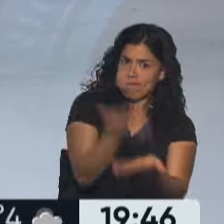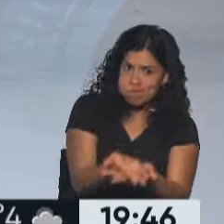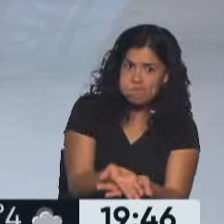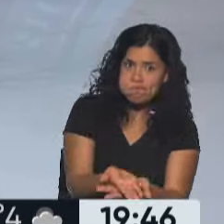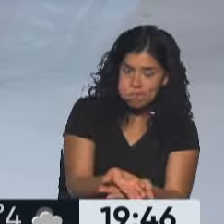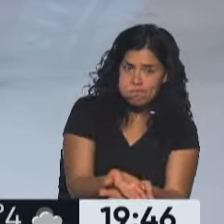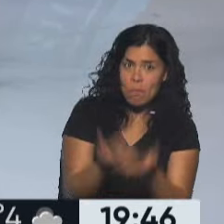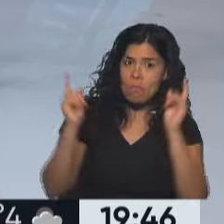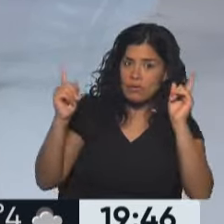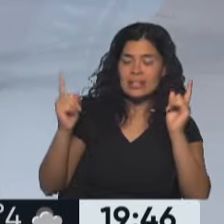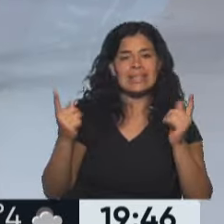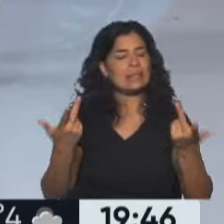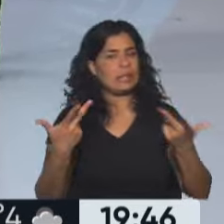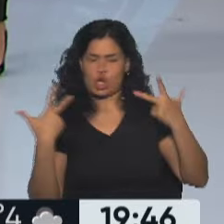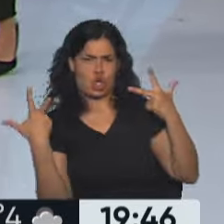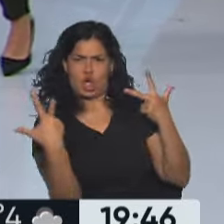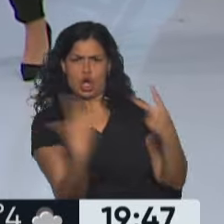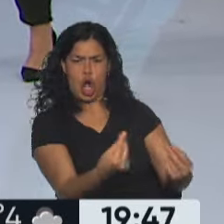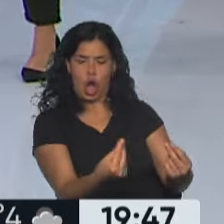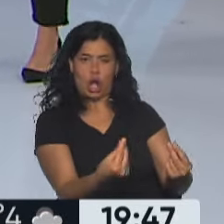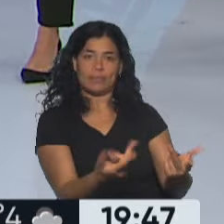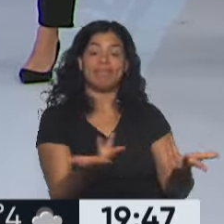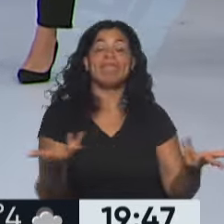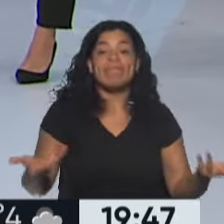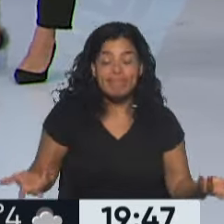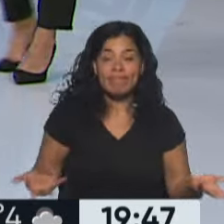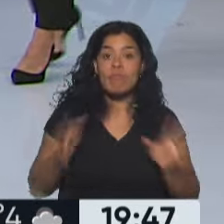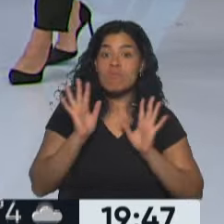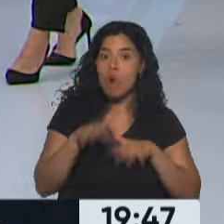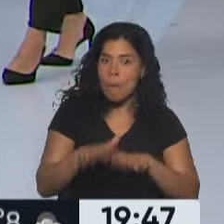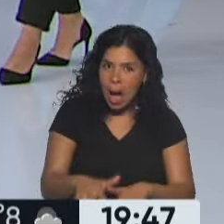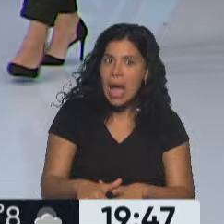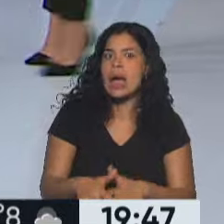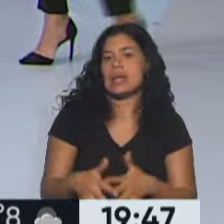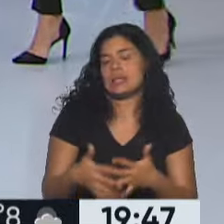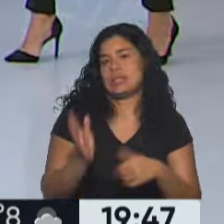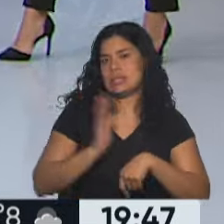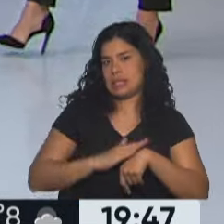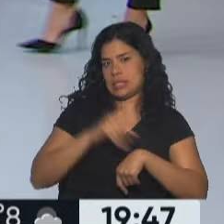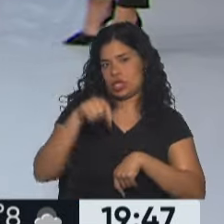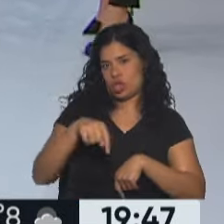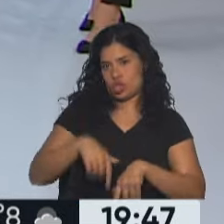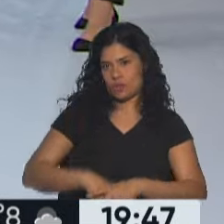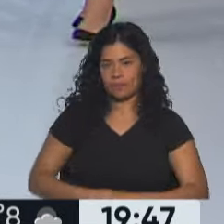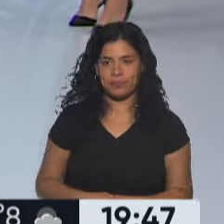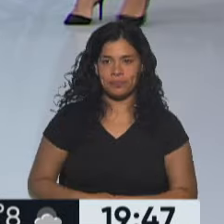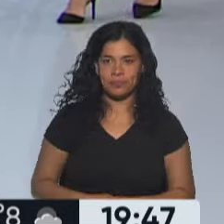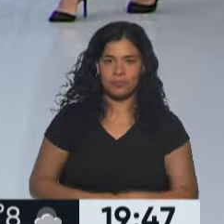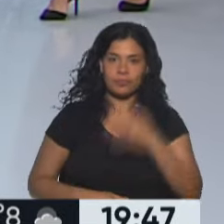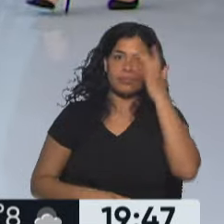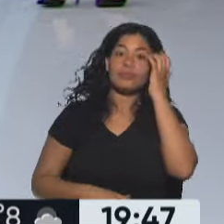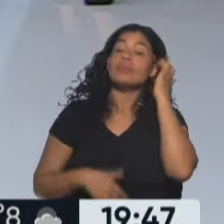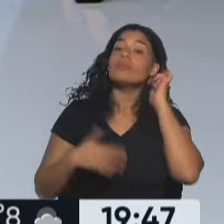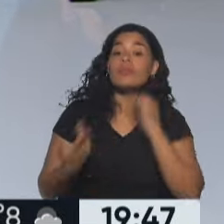de los docentes también fue rechazado en medio de la marcha y la movilización política que hay detrás de esto. En cuanto a